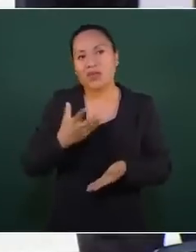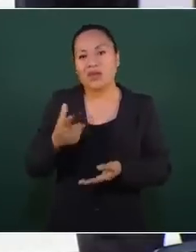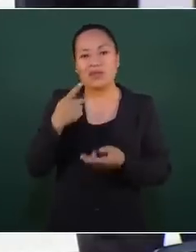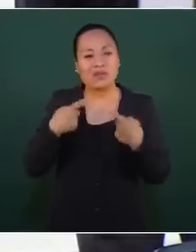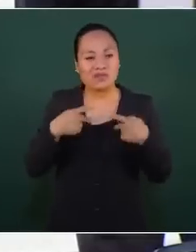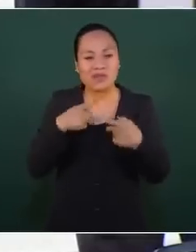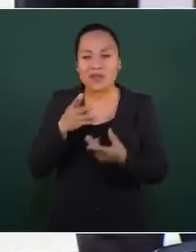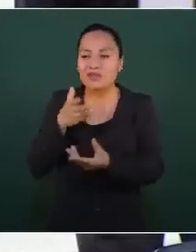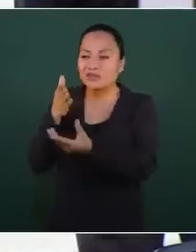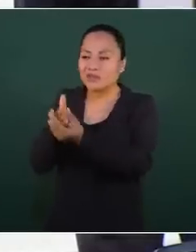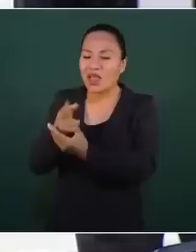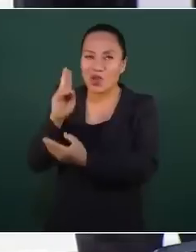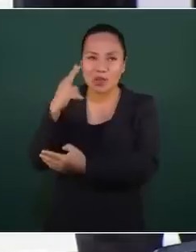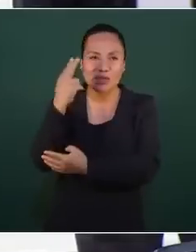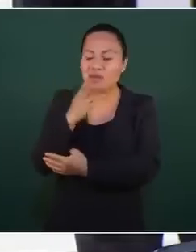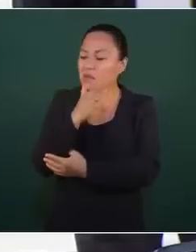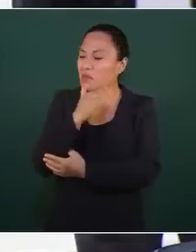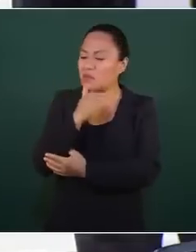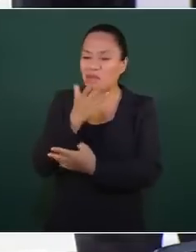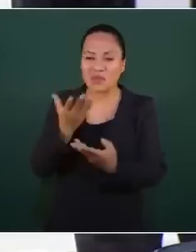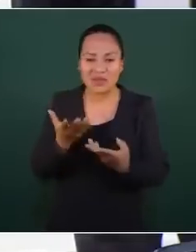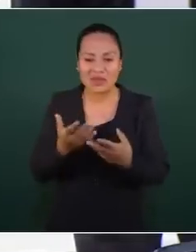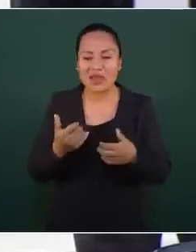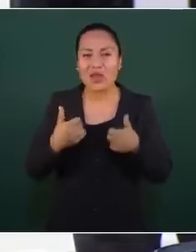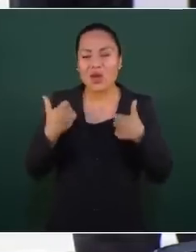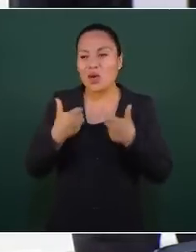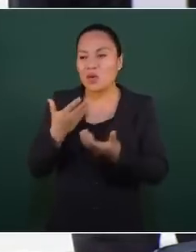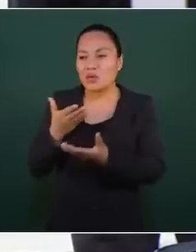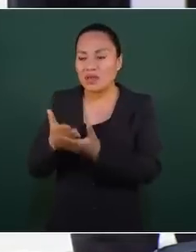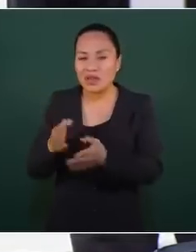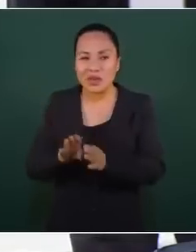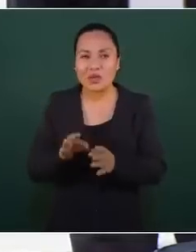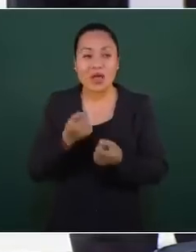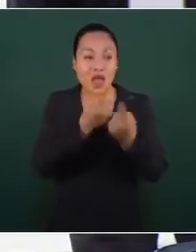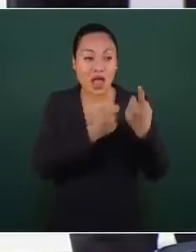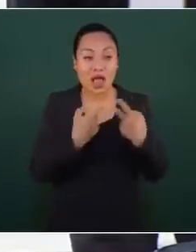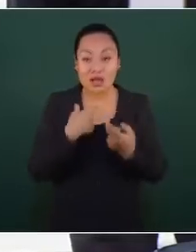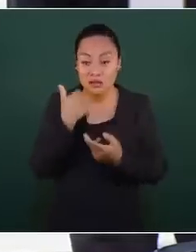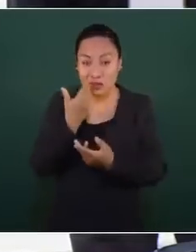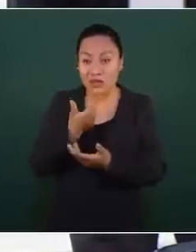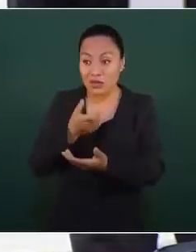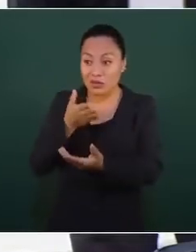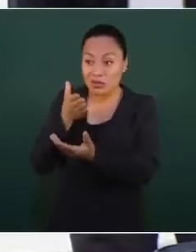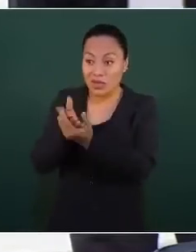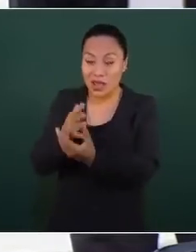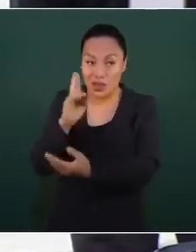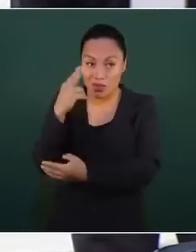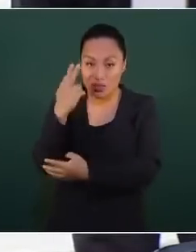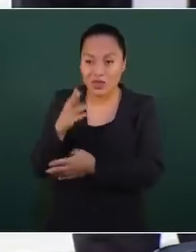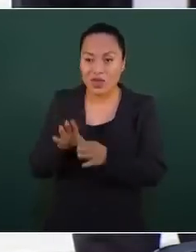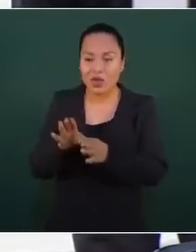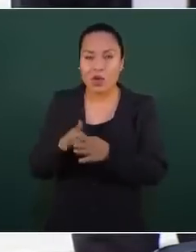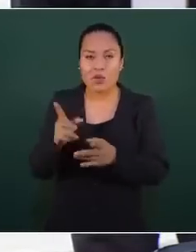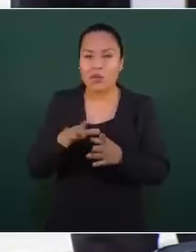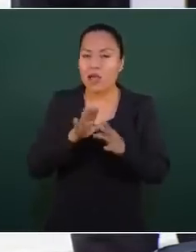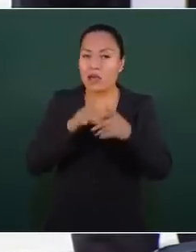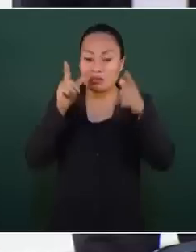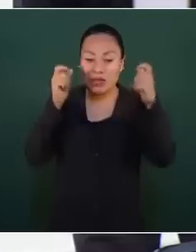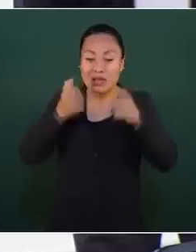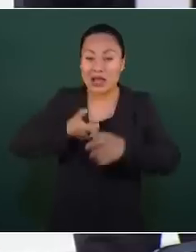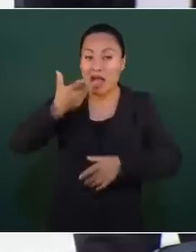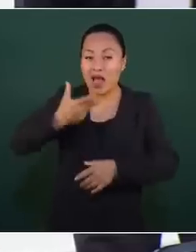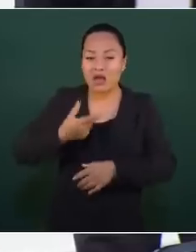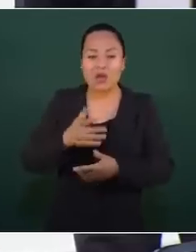no pudieron entrar muchos oaxaqueños y quienes entraron tienen que pagar miles de pesos, particularmente en carreras como medicina, donde